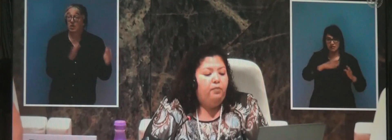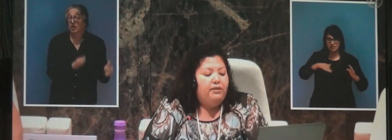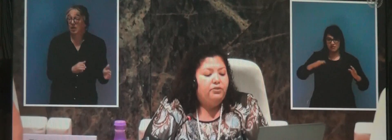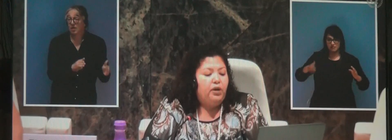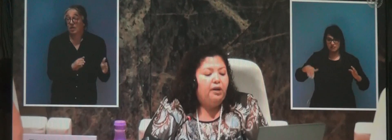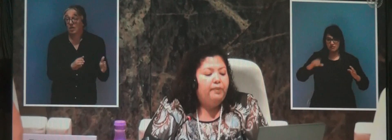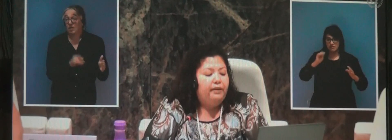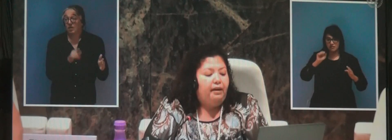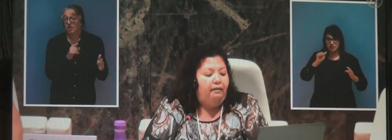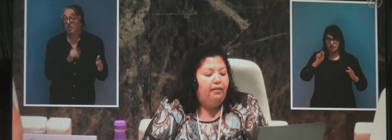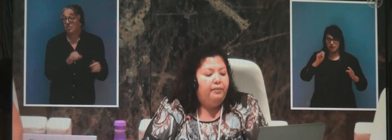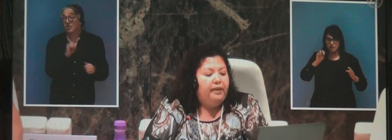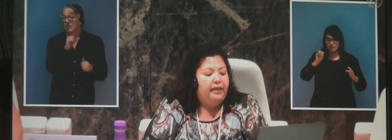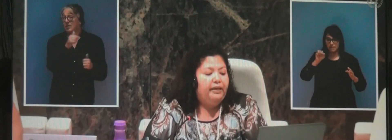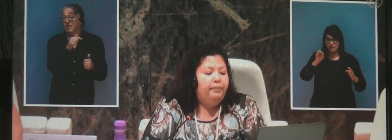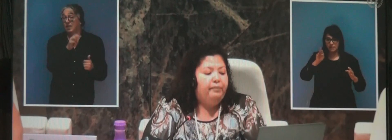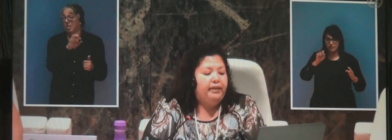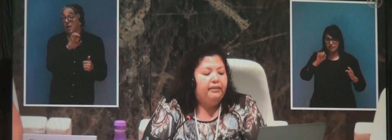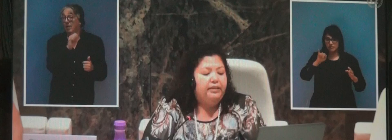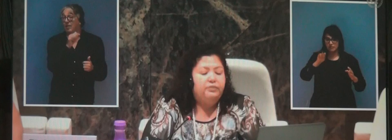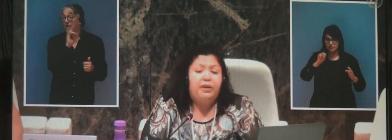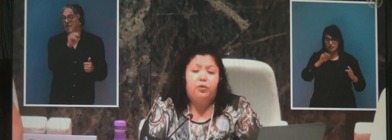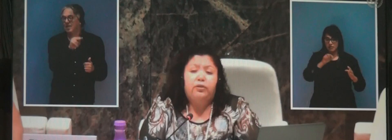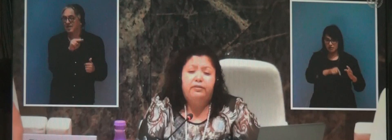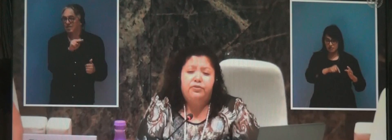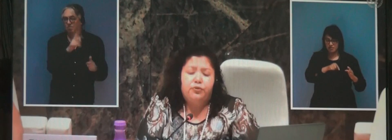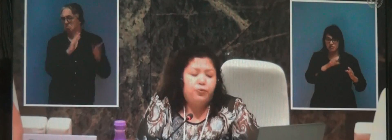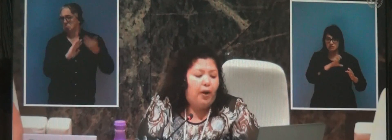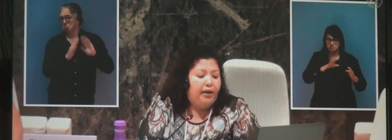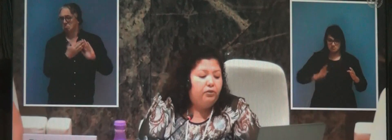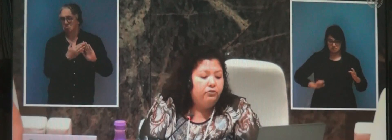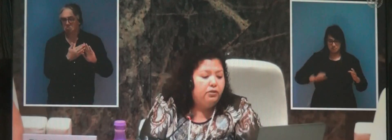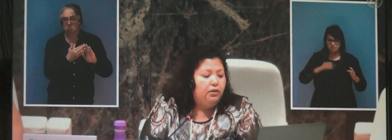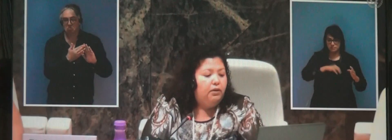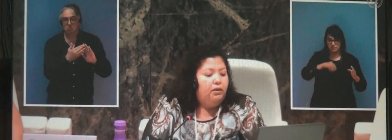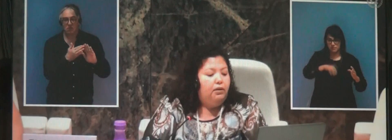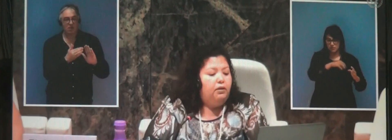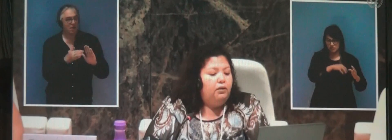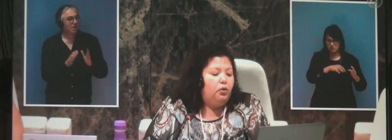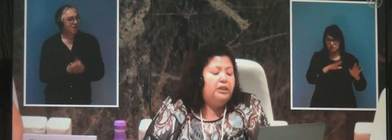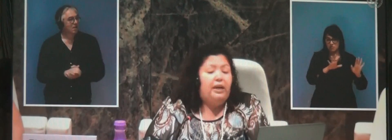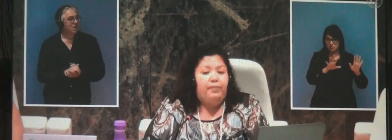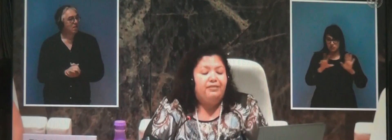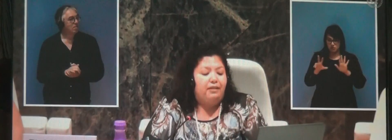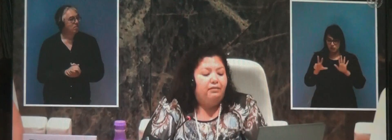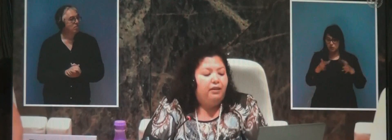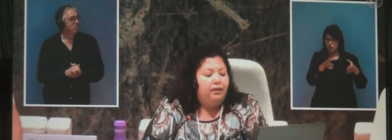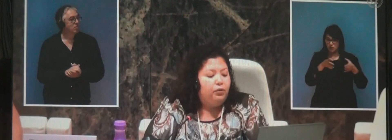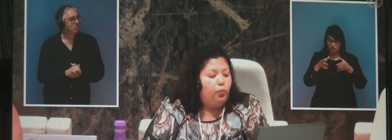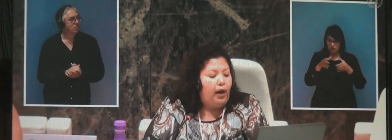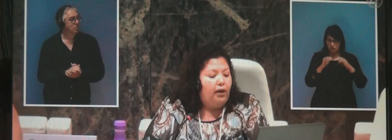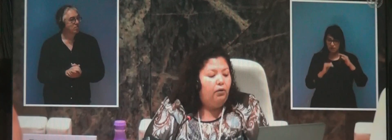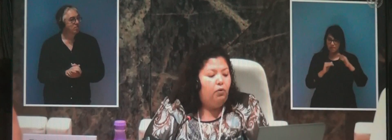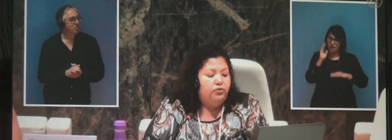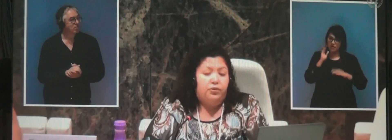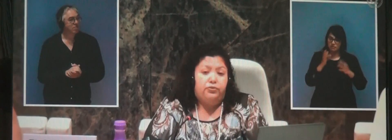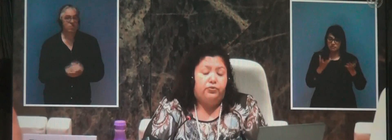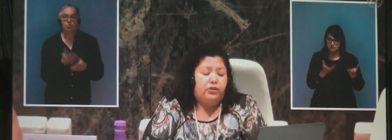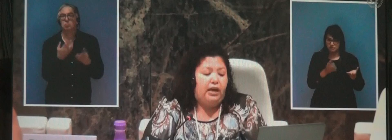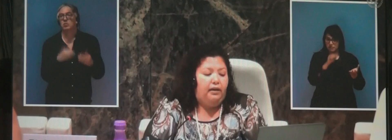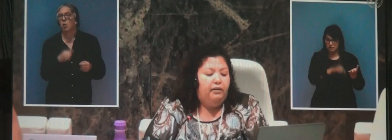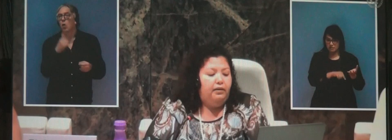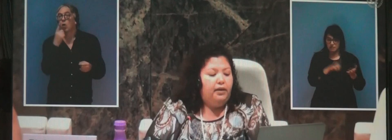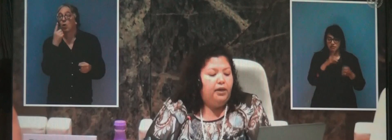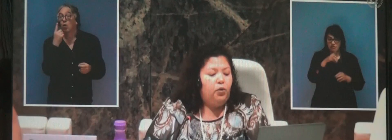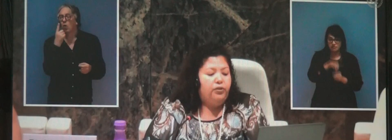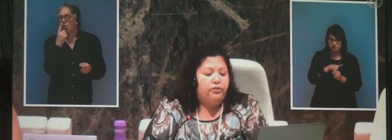la población albergada de manera permanente es mayor de 18 años, con discapacidad intelectual o